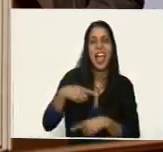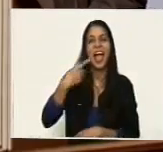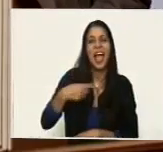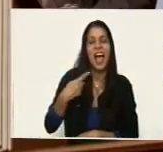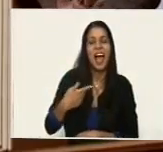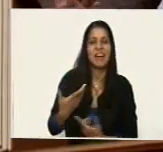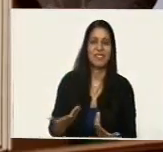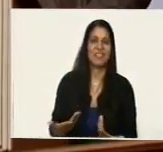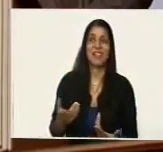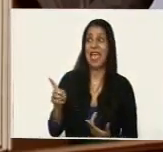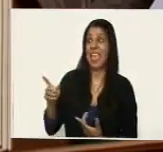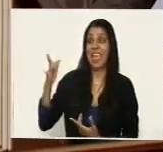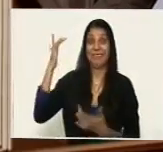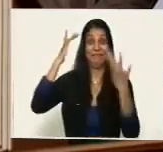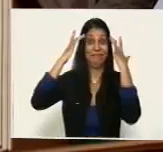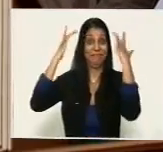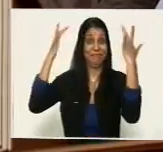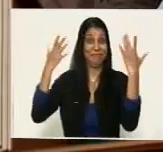Eso es ser inteligente.